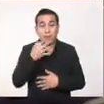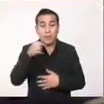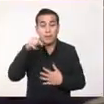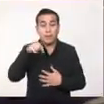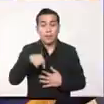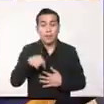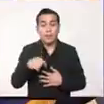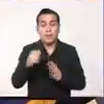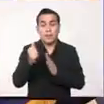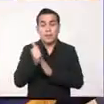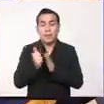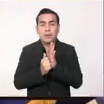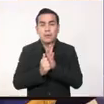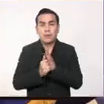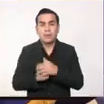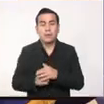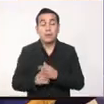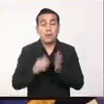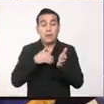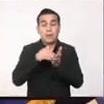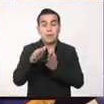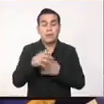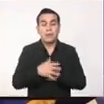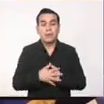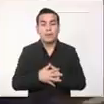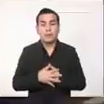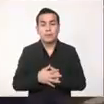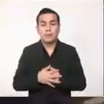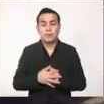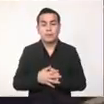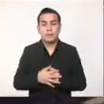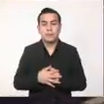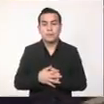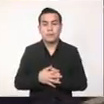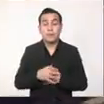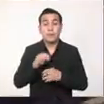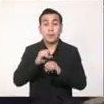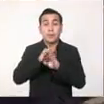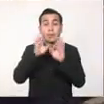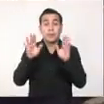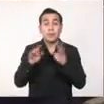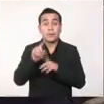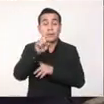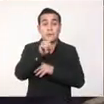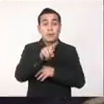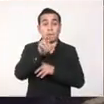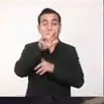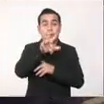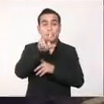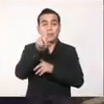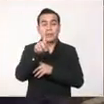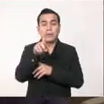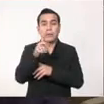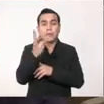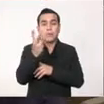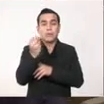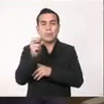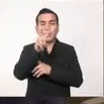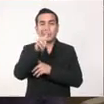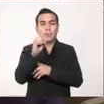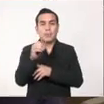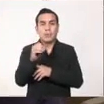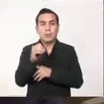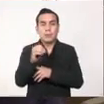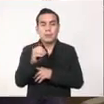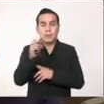Ahora, hablando lo de la sustitución. Solo para aclarar, el 131, numeral 20, es el que habla de